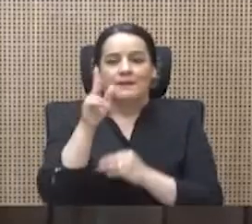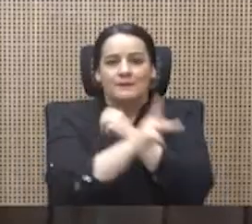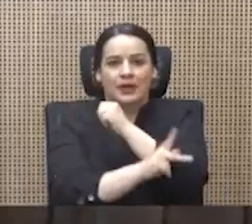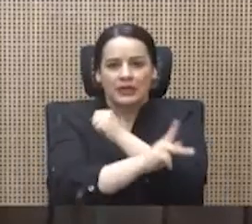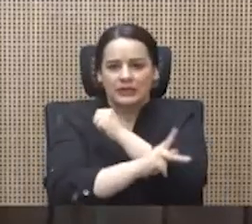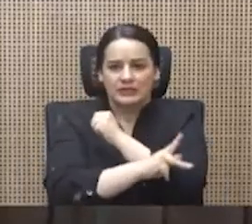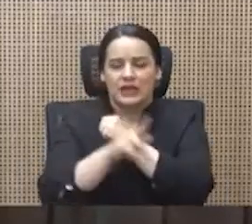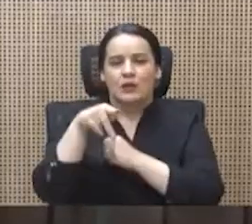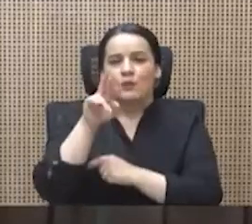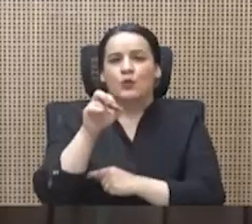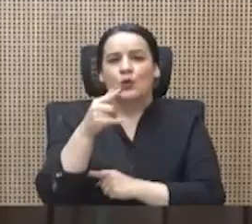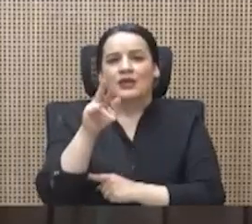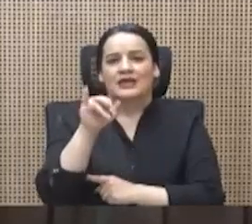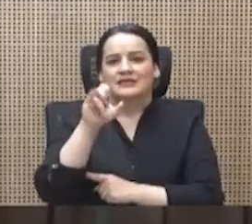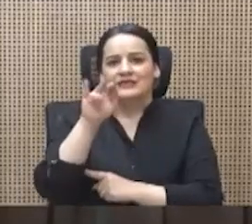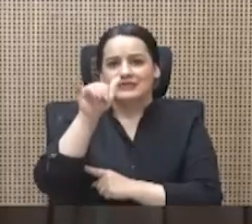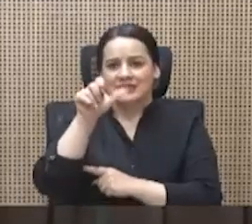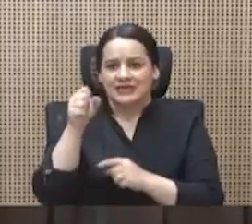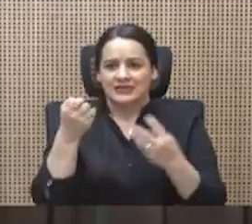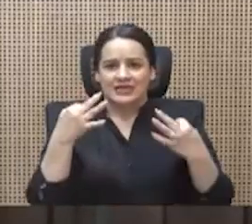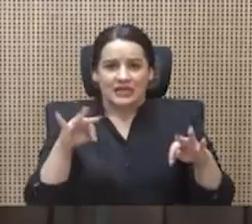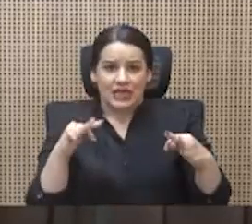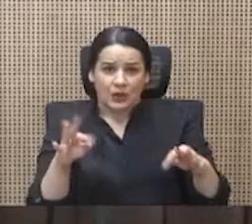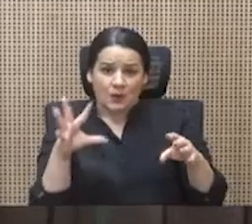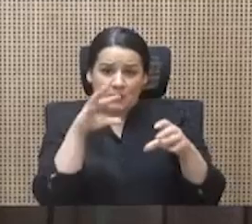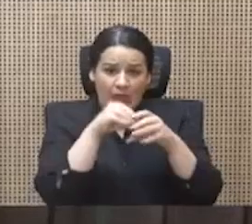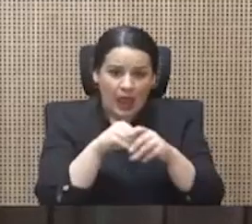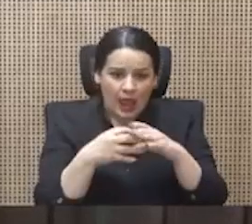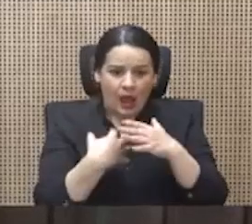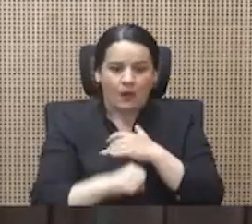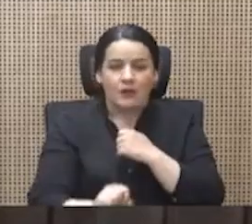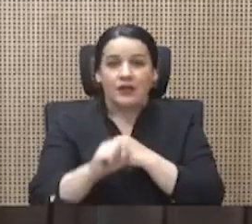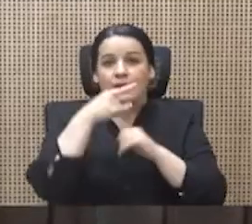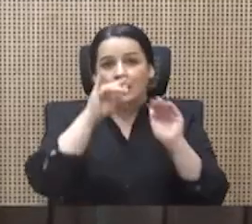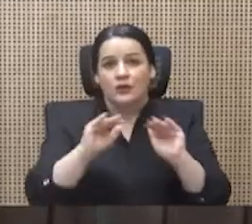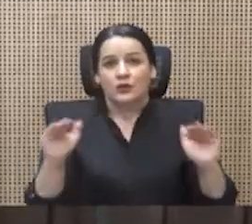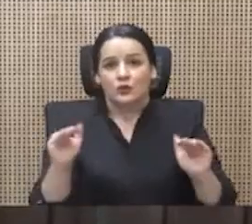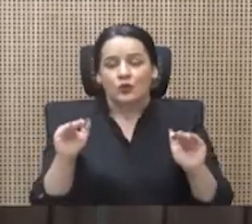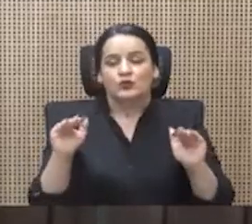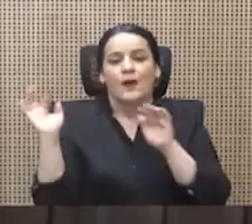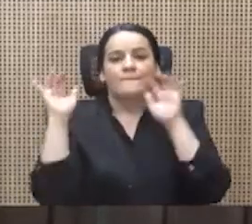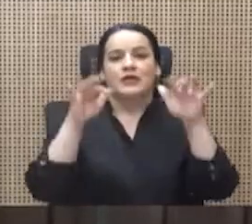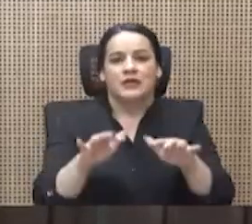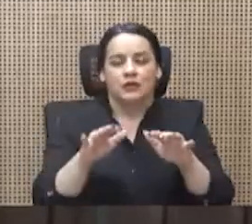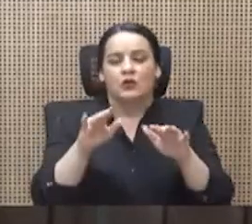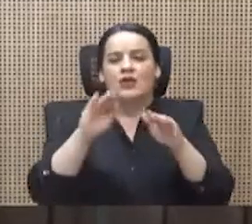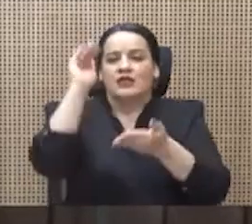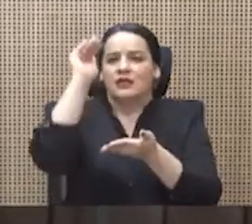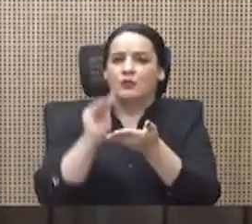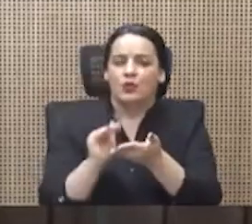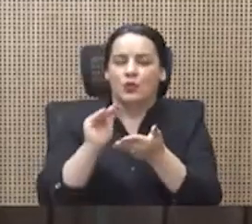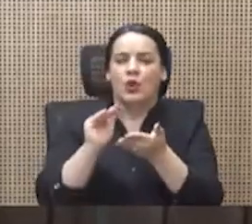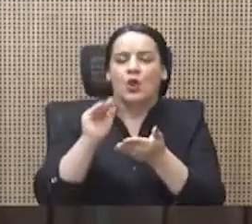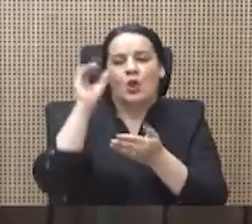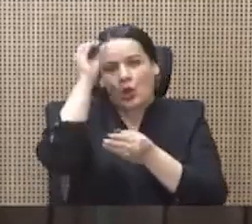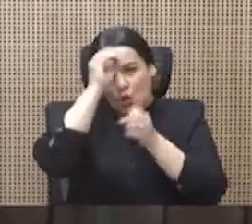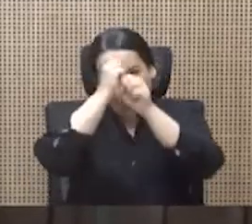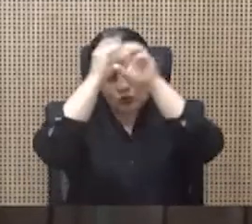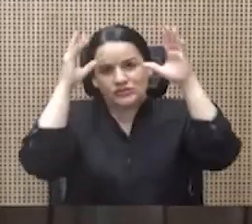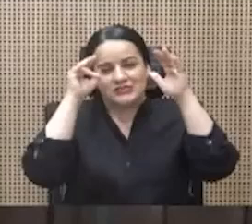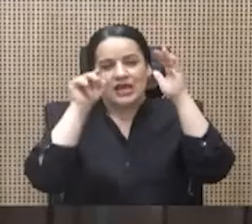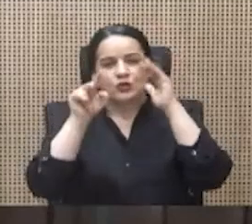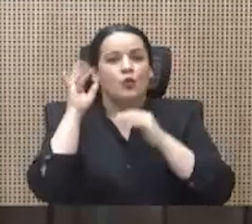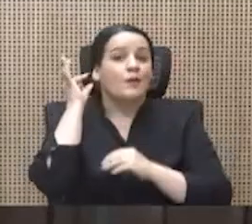progresi intentaron introducir el aborto para los niños migrantes redefinir el concepto de mujer para incluir a hombres que se perciben como mujeres